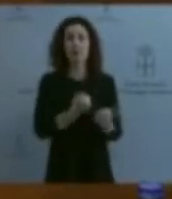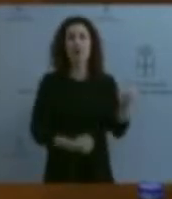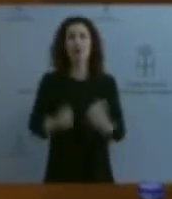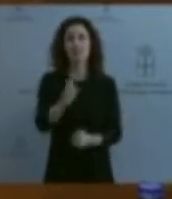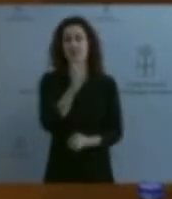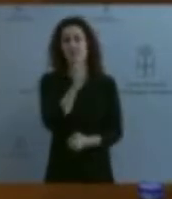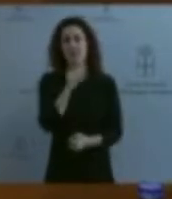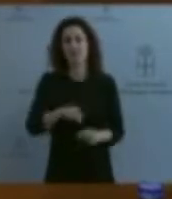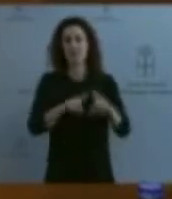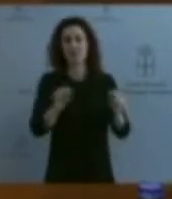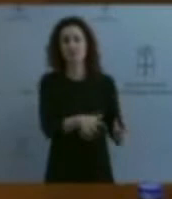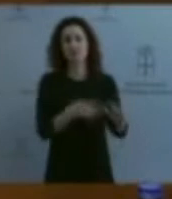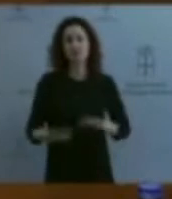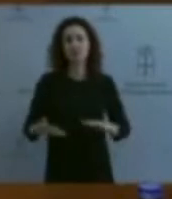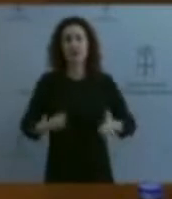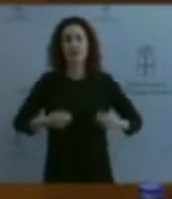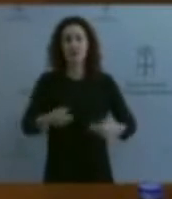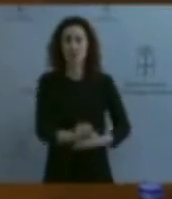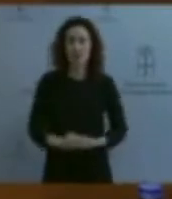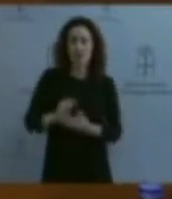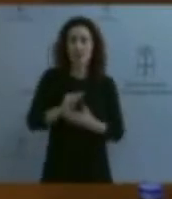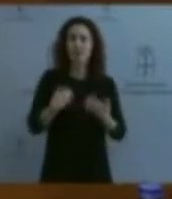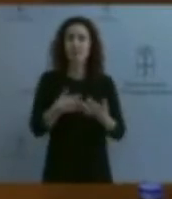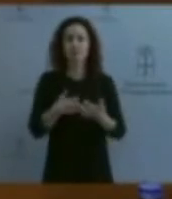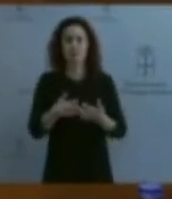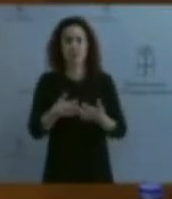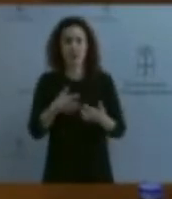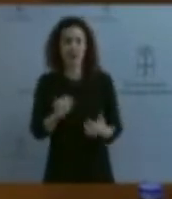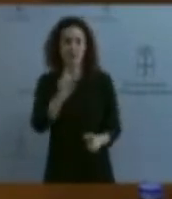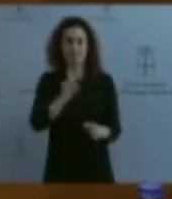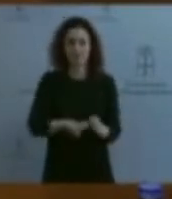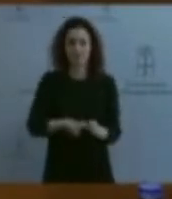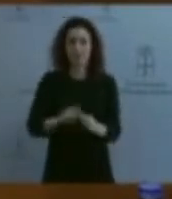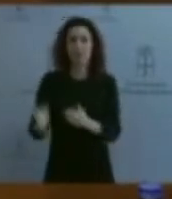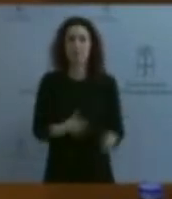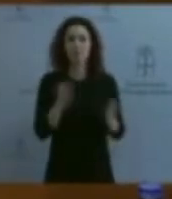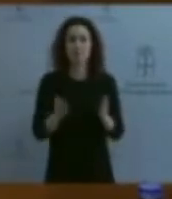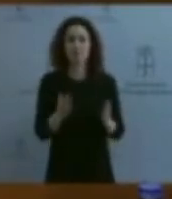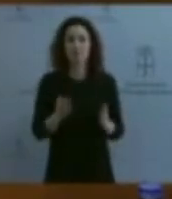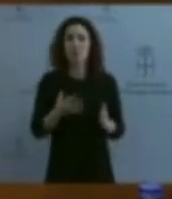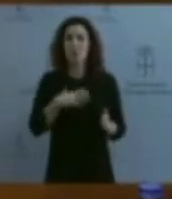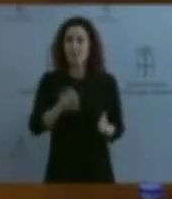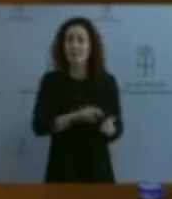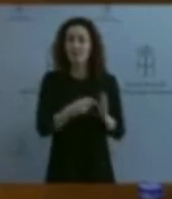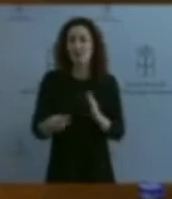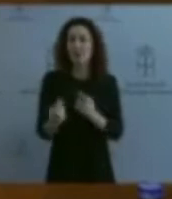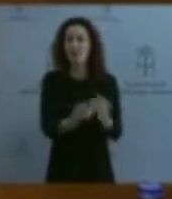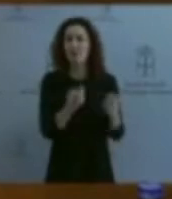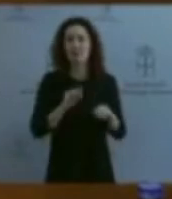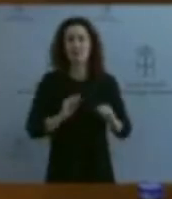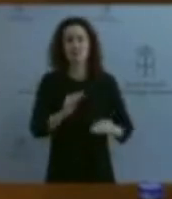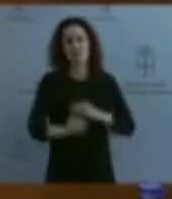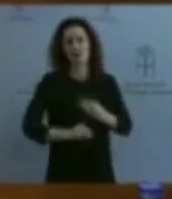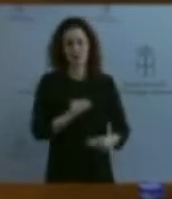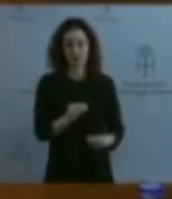infraestructura industrial para participar en las cadenas de suministro de las tecnologías necesarias para su desarrollo. El potencial de nuestra comunidad